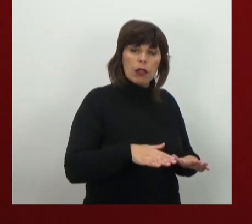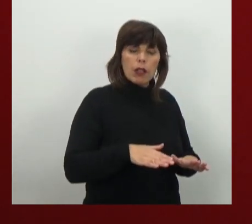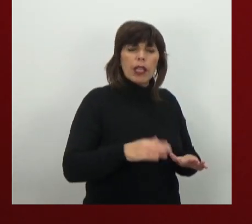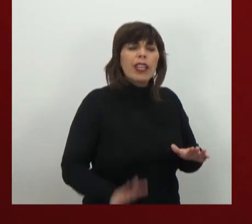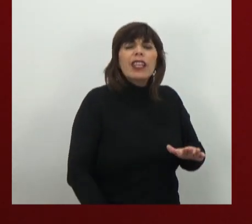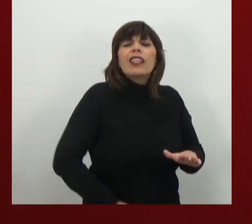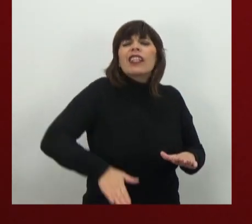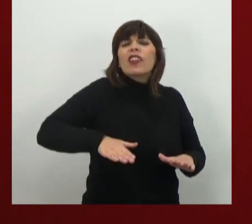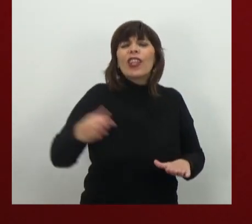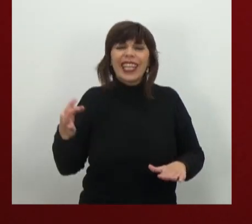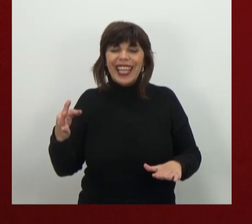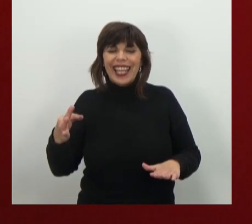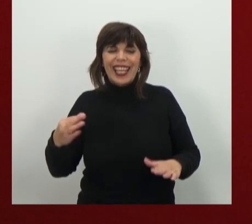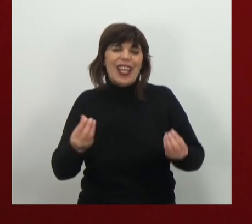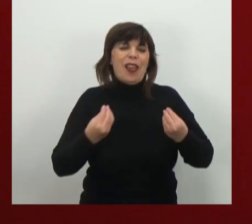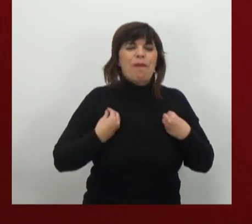y su gracia.